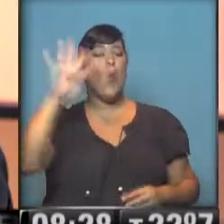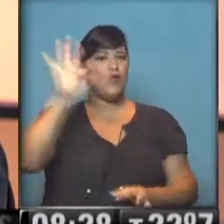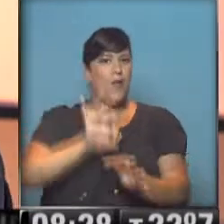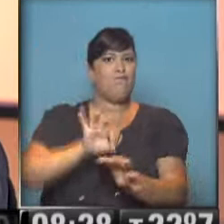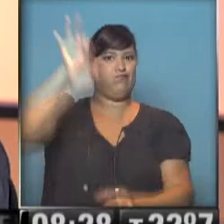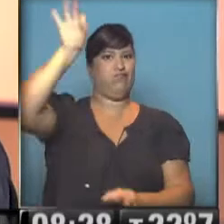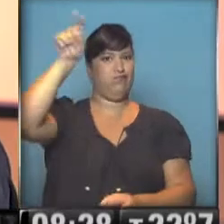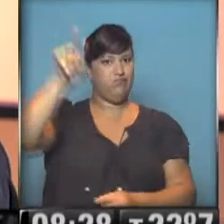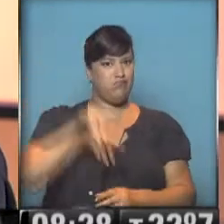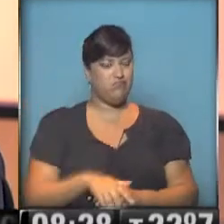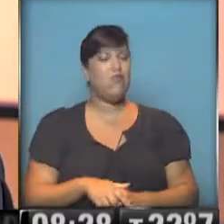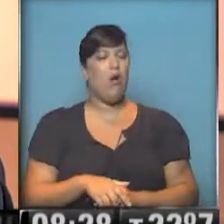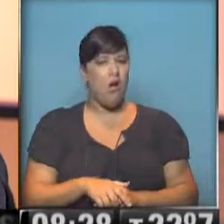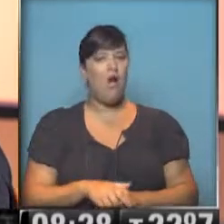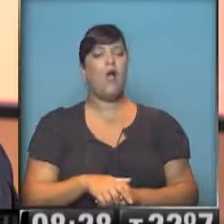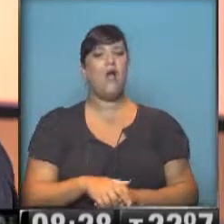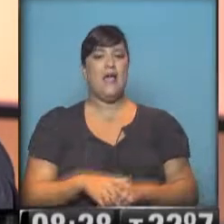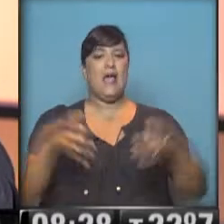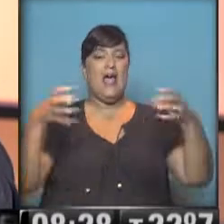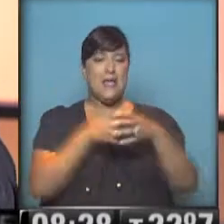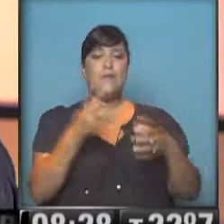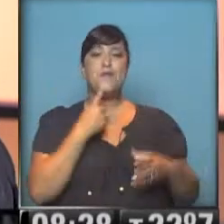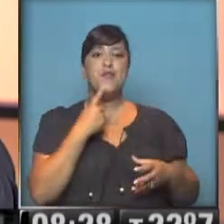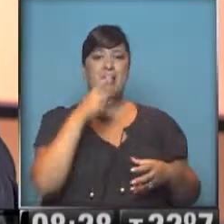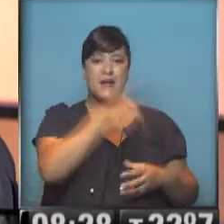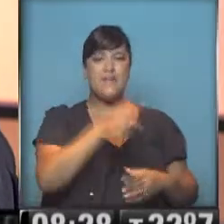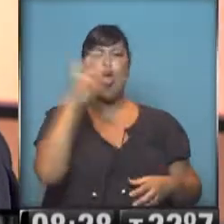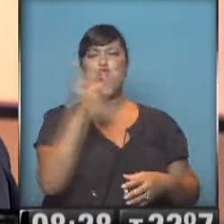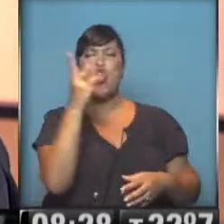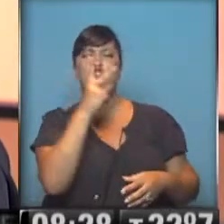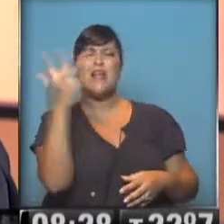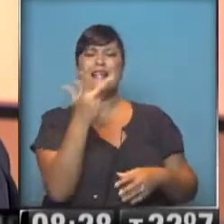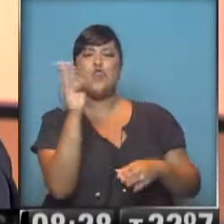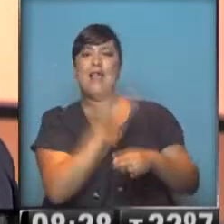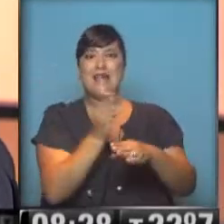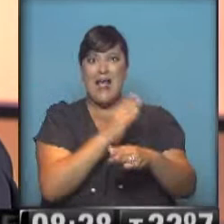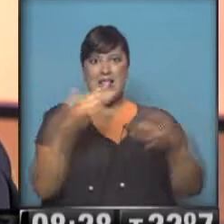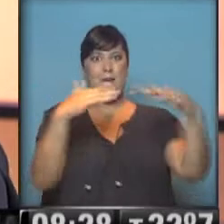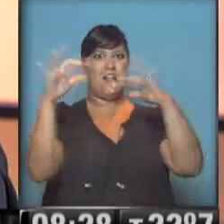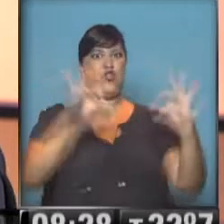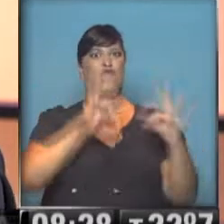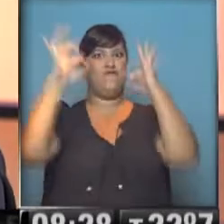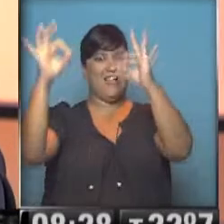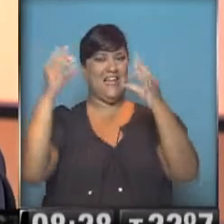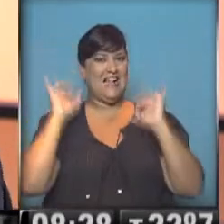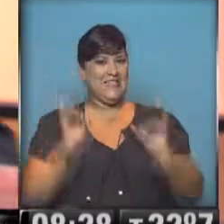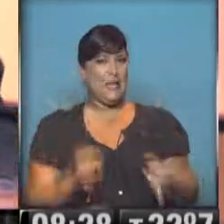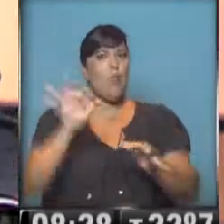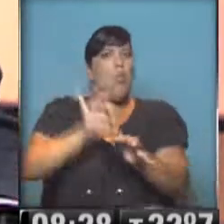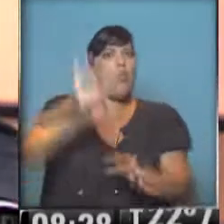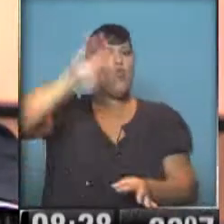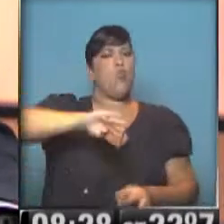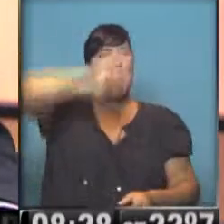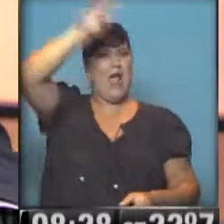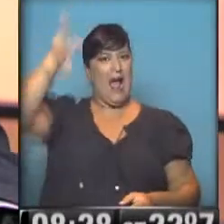mar, y el equipo de Muñeco Gallardo va a llegar nada más que dos horas, casi tres horas antes del partido que se va a jugar mañana. Pero